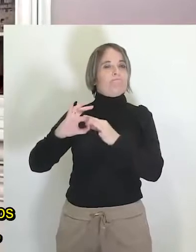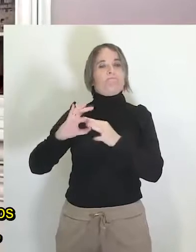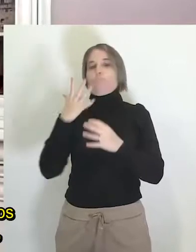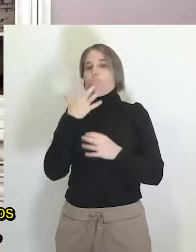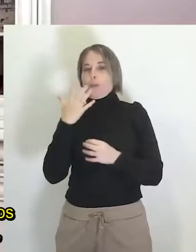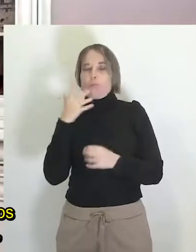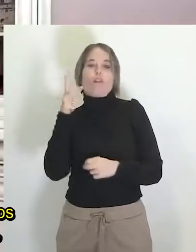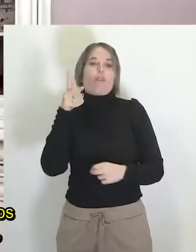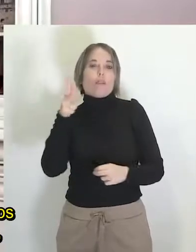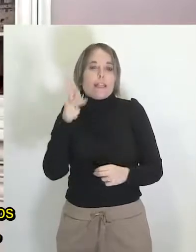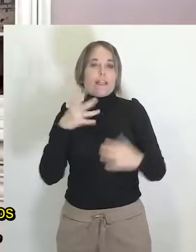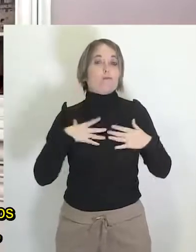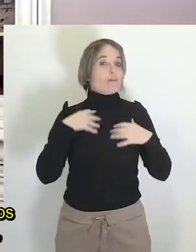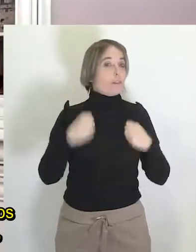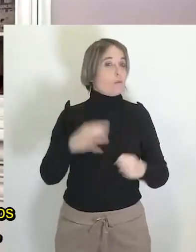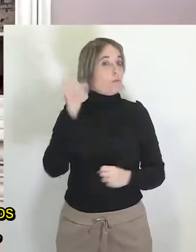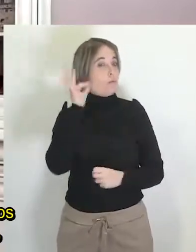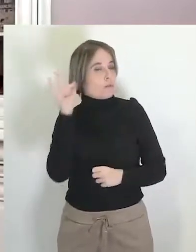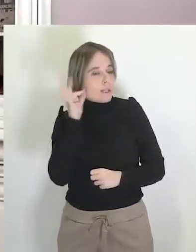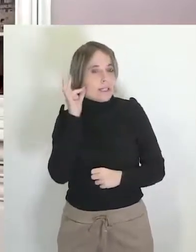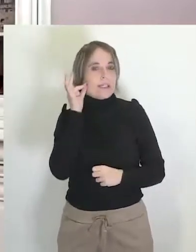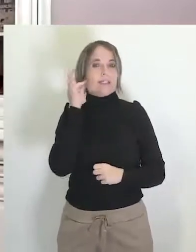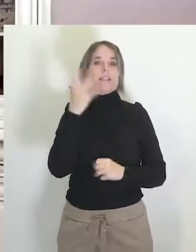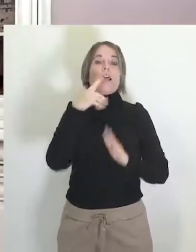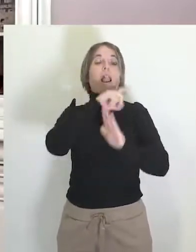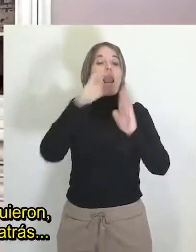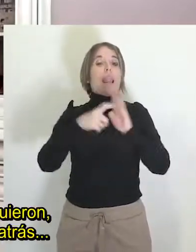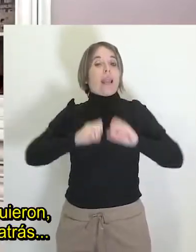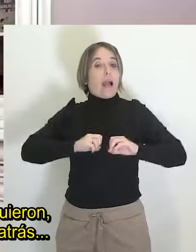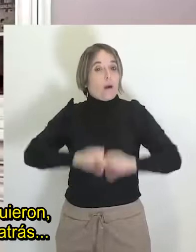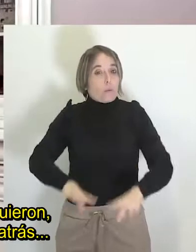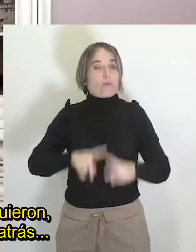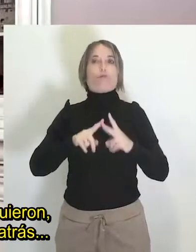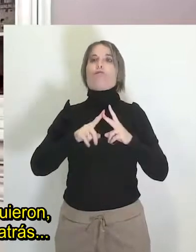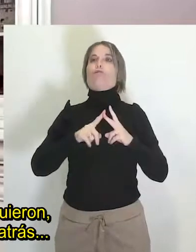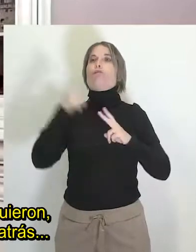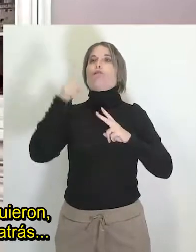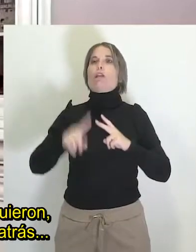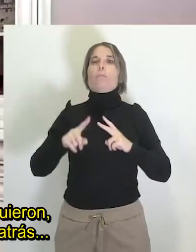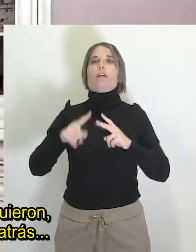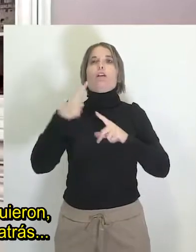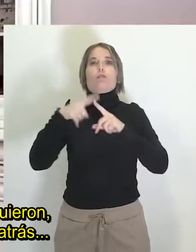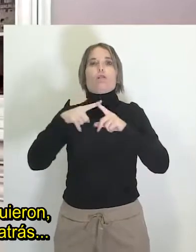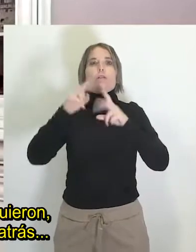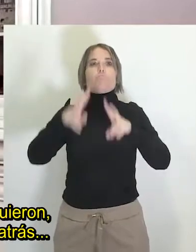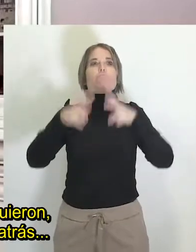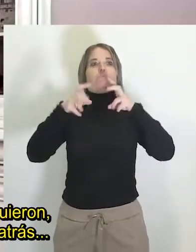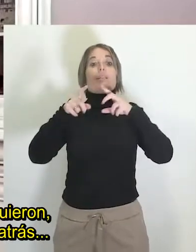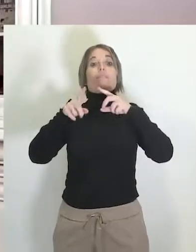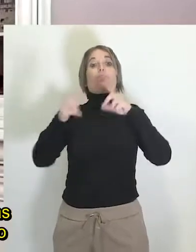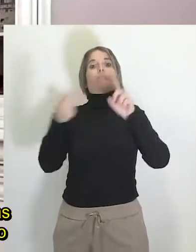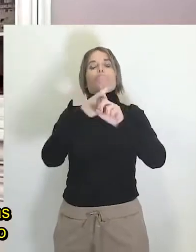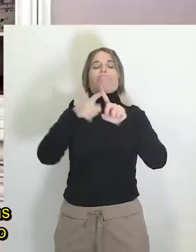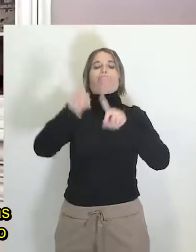relacionadas, por ejemplo, con los derechos de la salud de las mujeres, con la ley del aborto, las modificaciones que se consiguieron pero que luego se echaron hacia atrás.